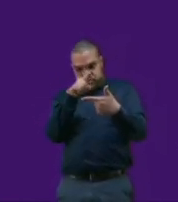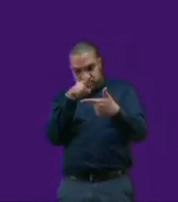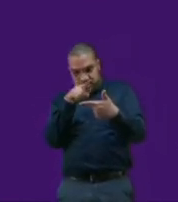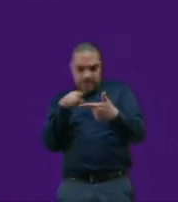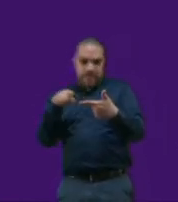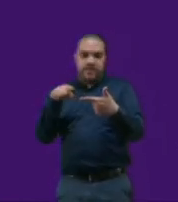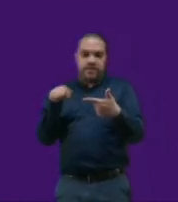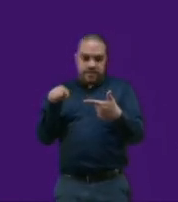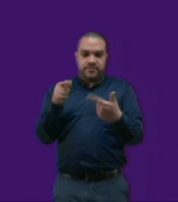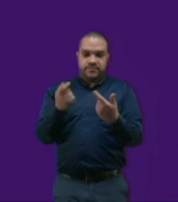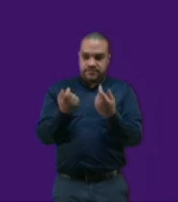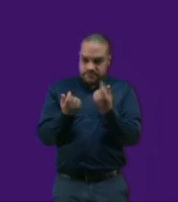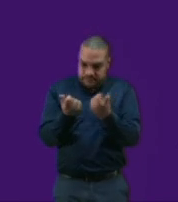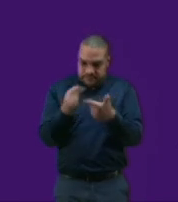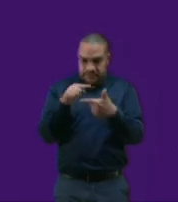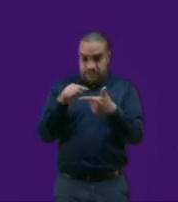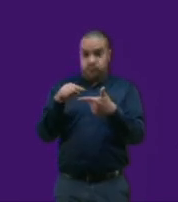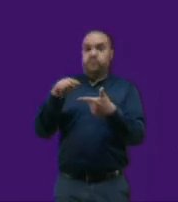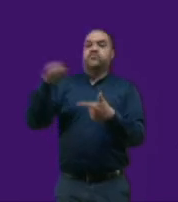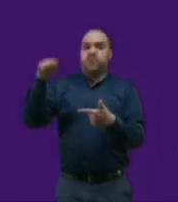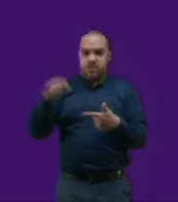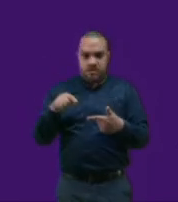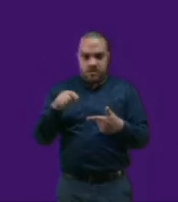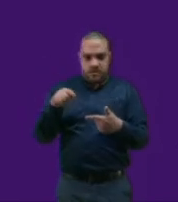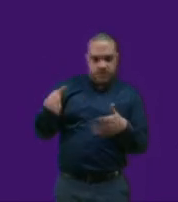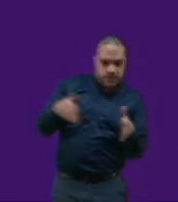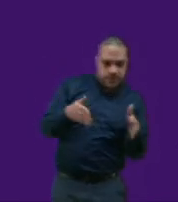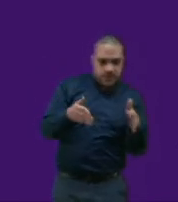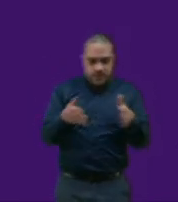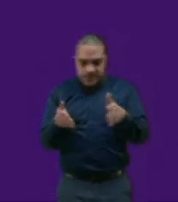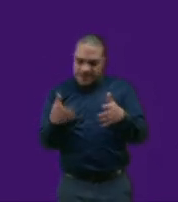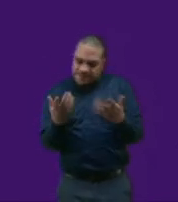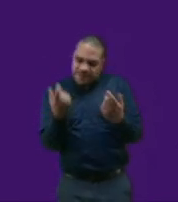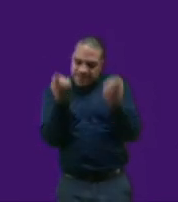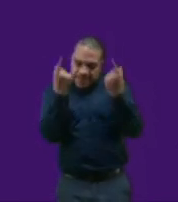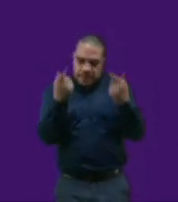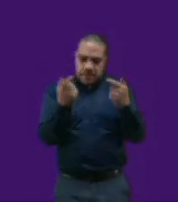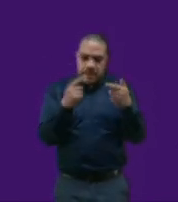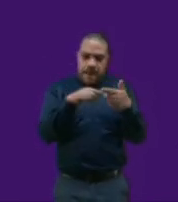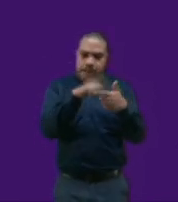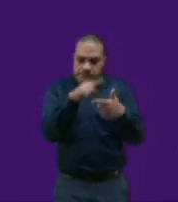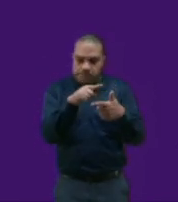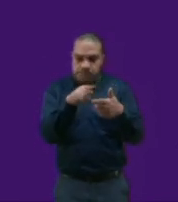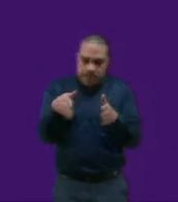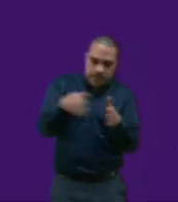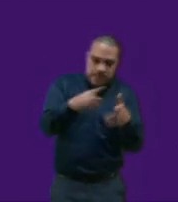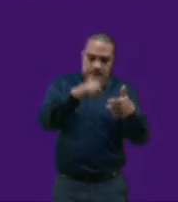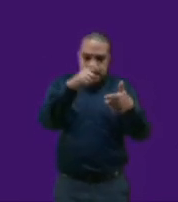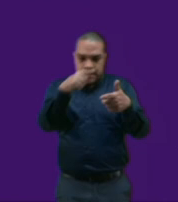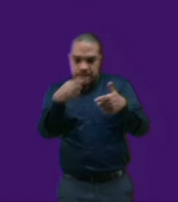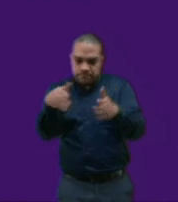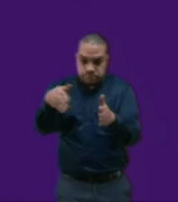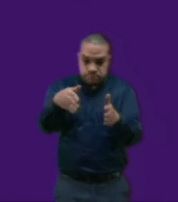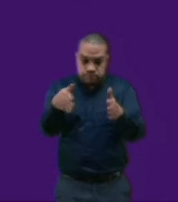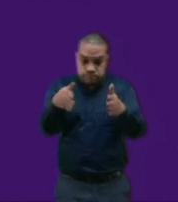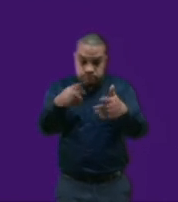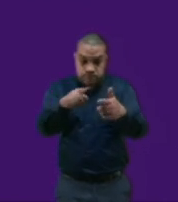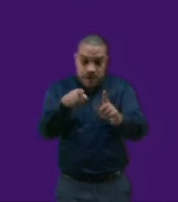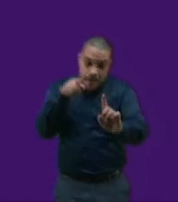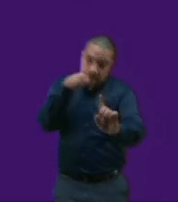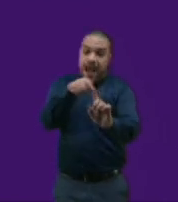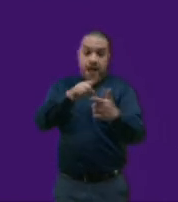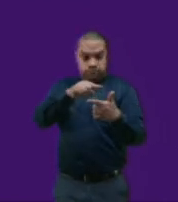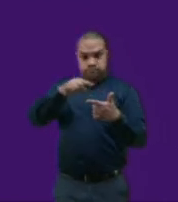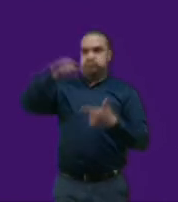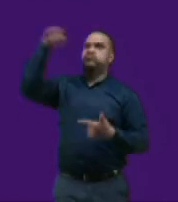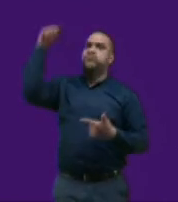plazo, pero aquí hay un camino que me va a llevar a esa rentabilidad. Entonces ese punto que es un punto súper, súper importante.